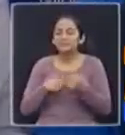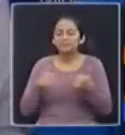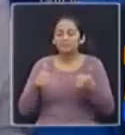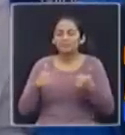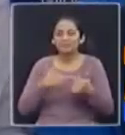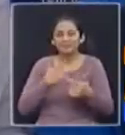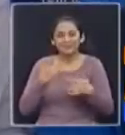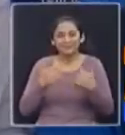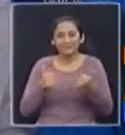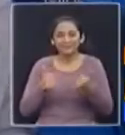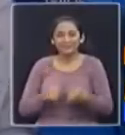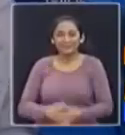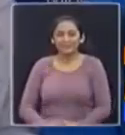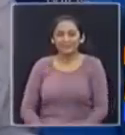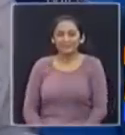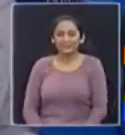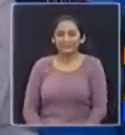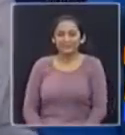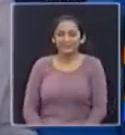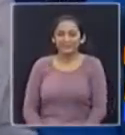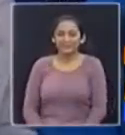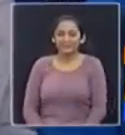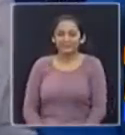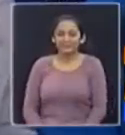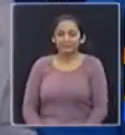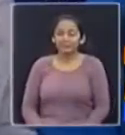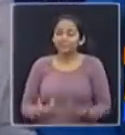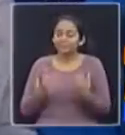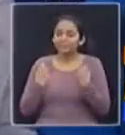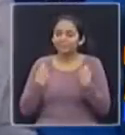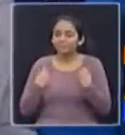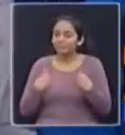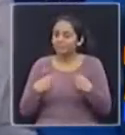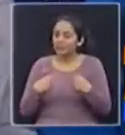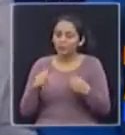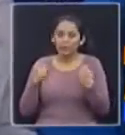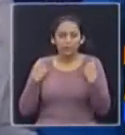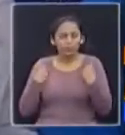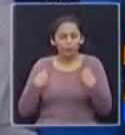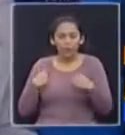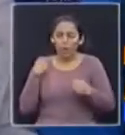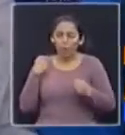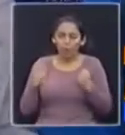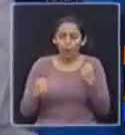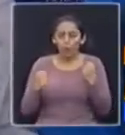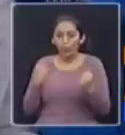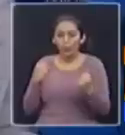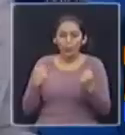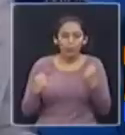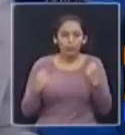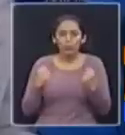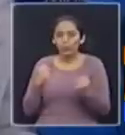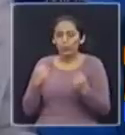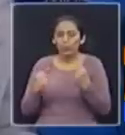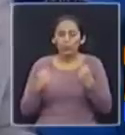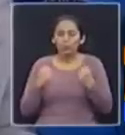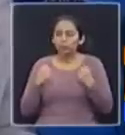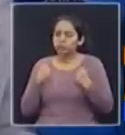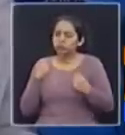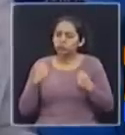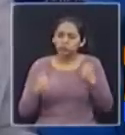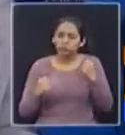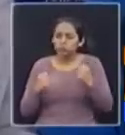no desaproveché ese momento y di lo mejor de mí hasta el final. Y gracias a